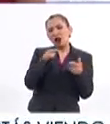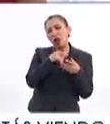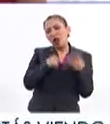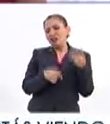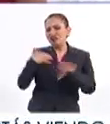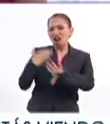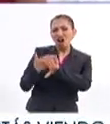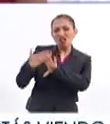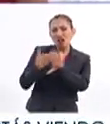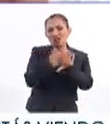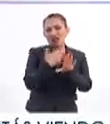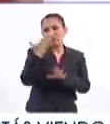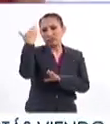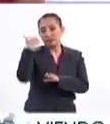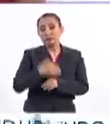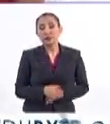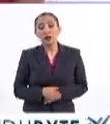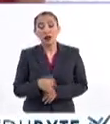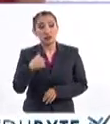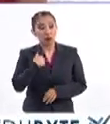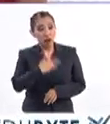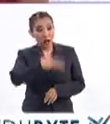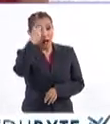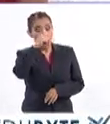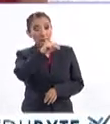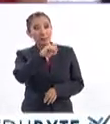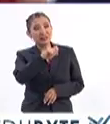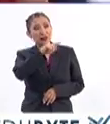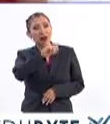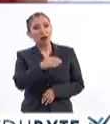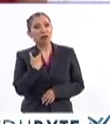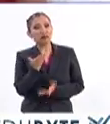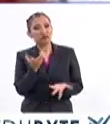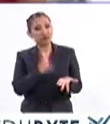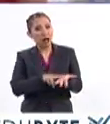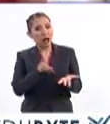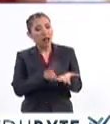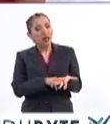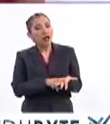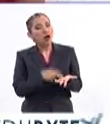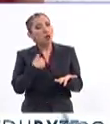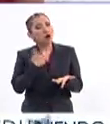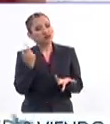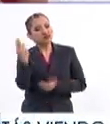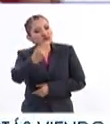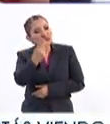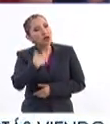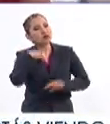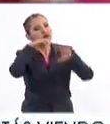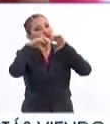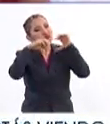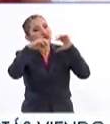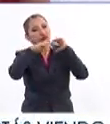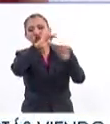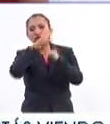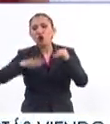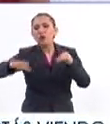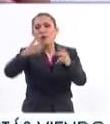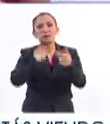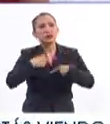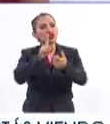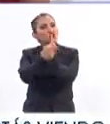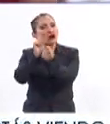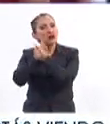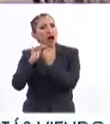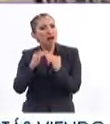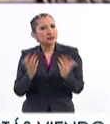de violencia que sufrió. El que yo aprendiera el mixteco tuvo mucho que ver con esta necesidad de poder comunicarme con todas las personas